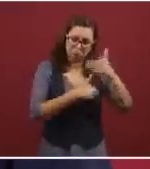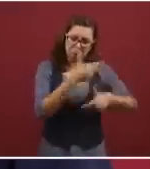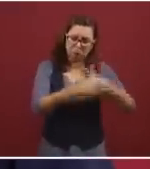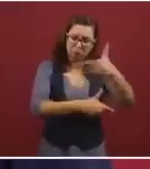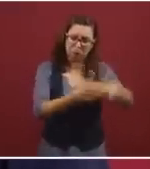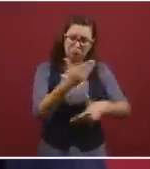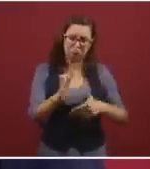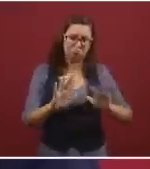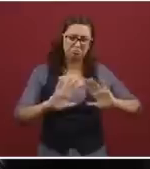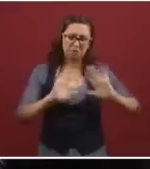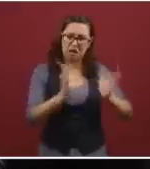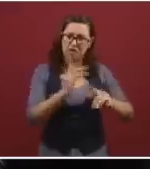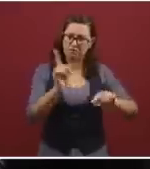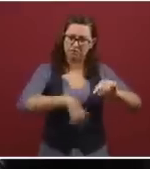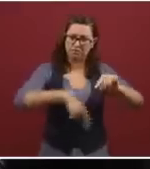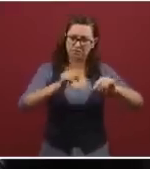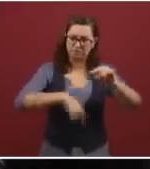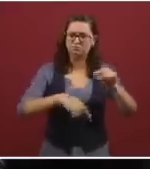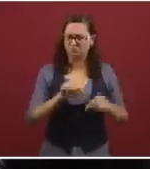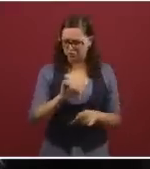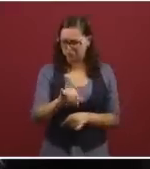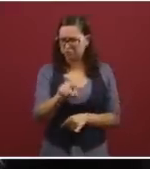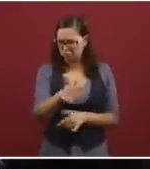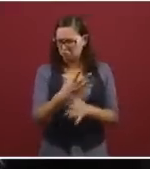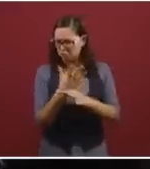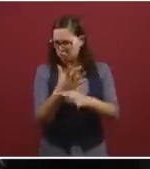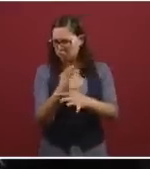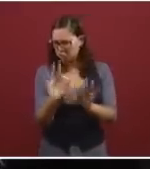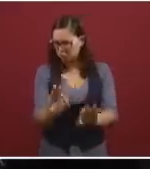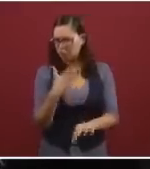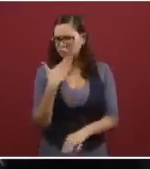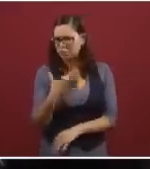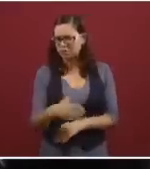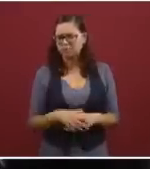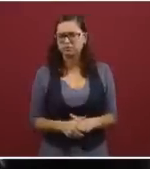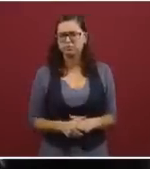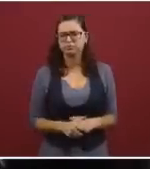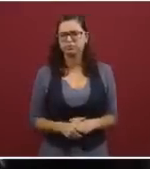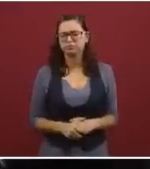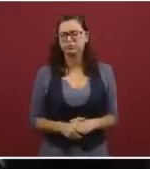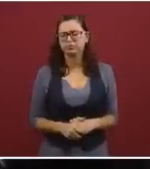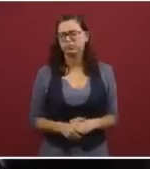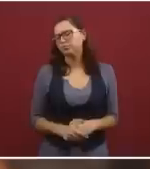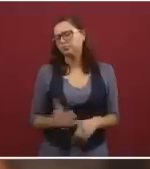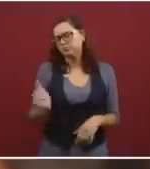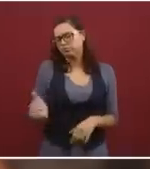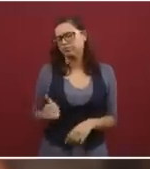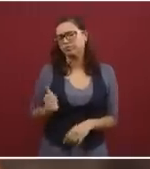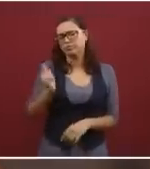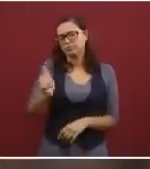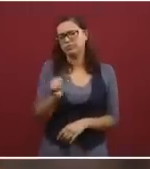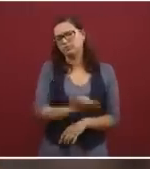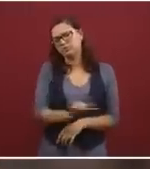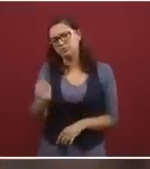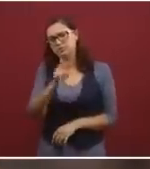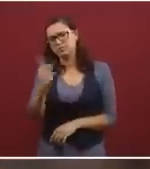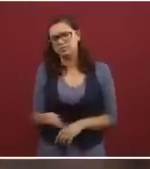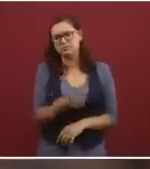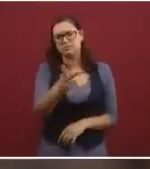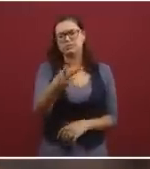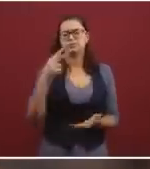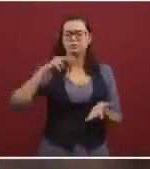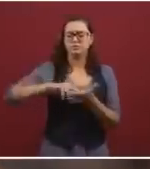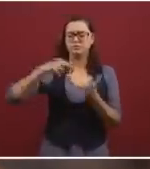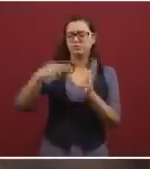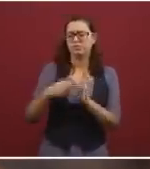de compactación. Pero es correcto, ¿eh? Sí. Y aprovechando que el ingeniero está al micrófono, quería preguntarle también del ingeniero